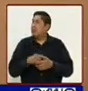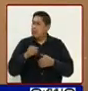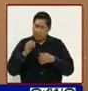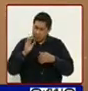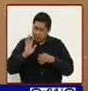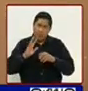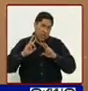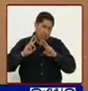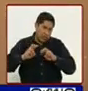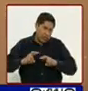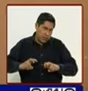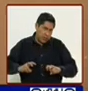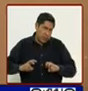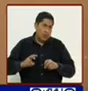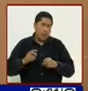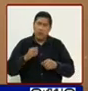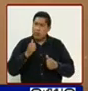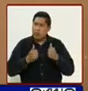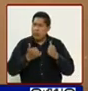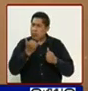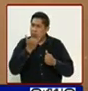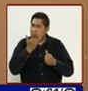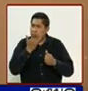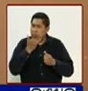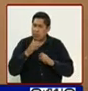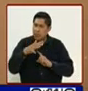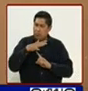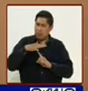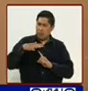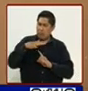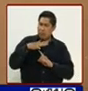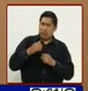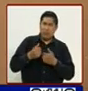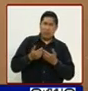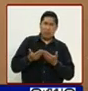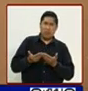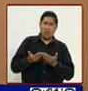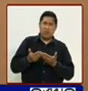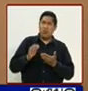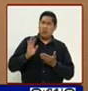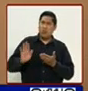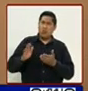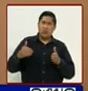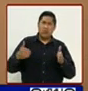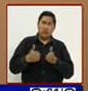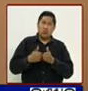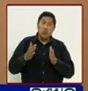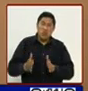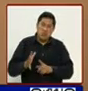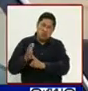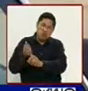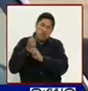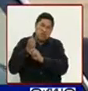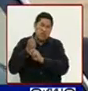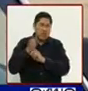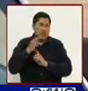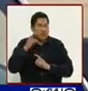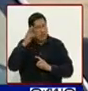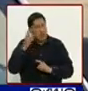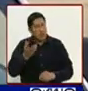en etapa de investigación. Se van a determinar cuáles son las circunstancias del hecho sucedido, ¿no? Lo va a determinar la autoridad